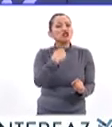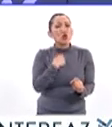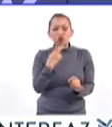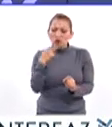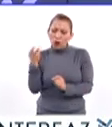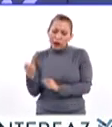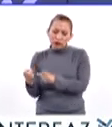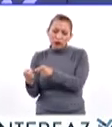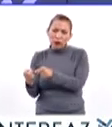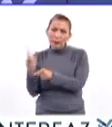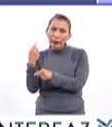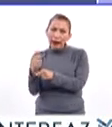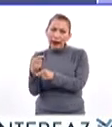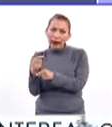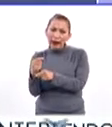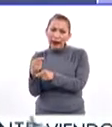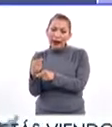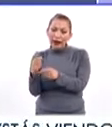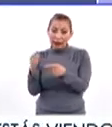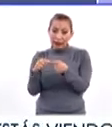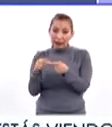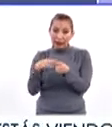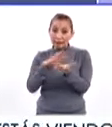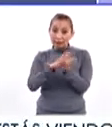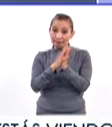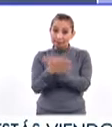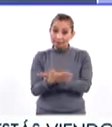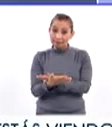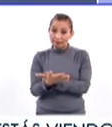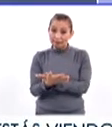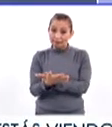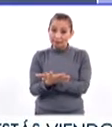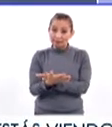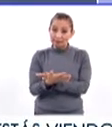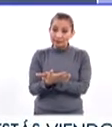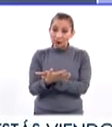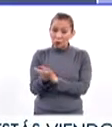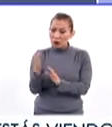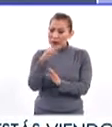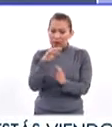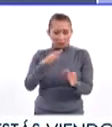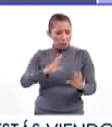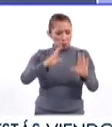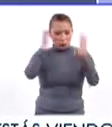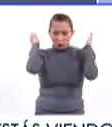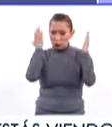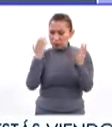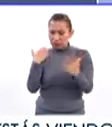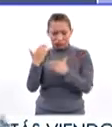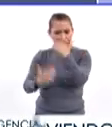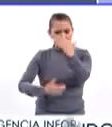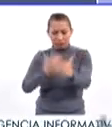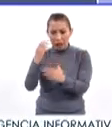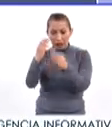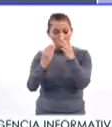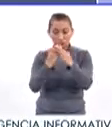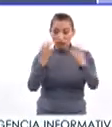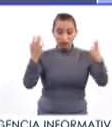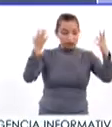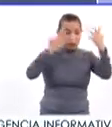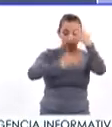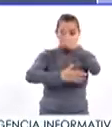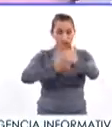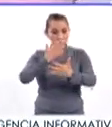vamos a utilizar. Es una evolución tan rápida que el mundo se